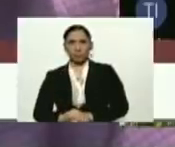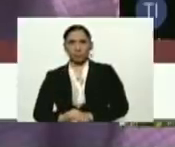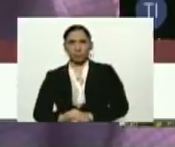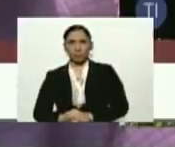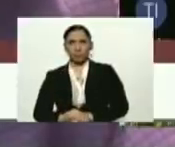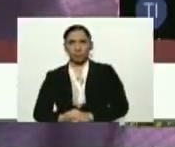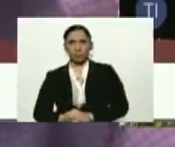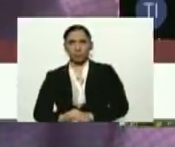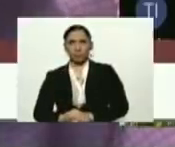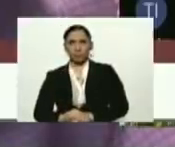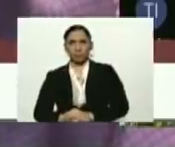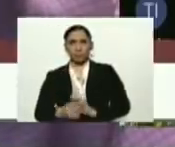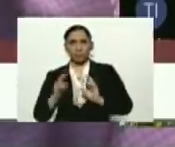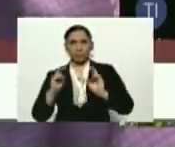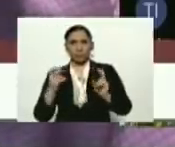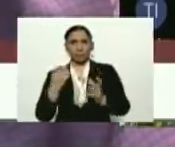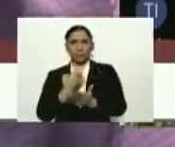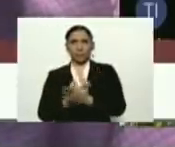en temas económicos